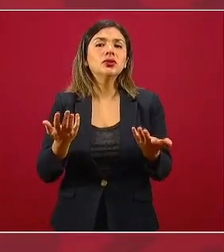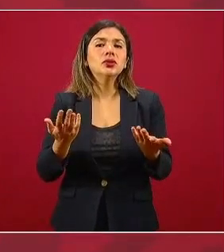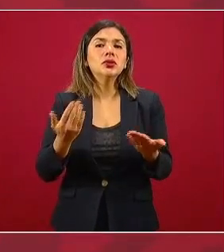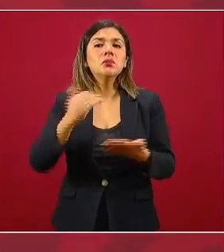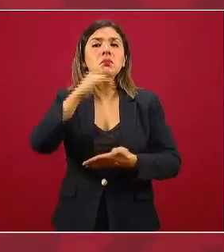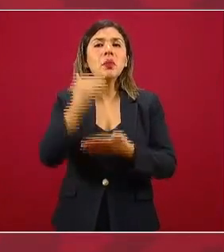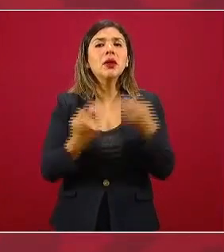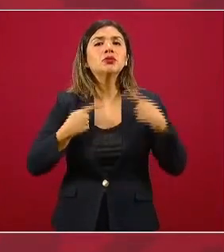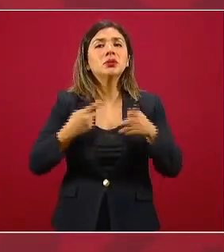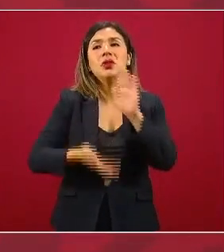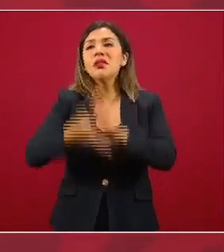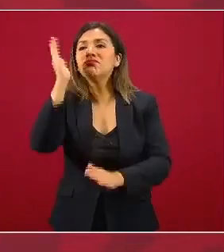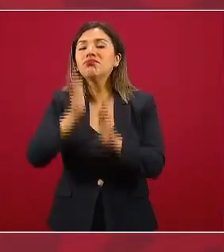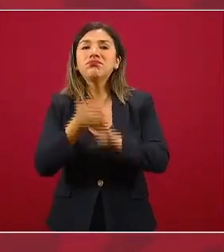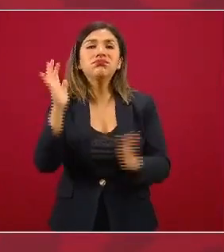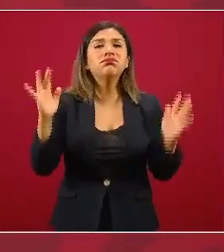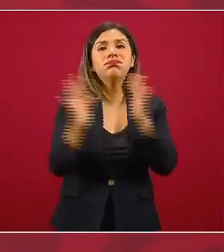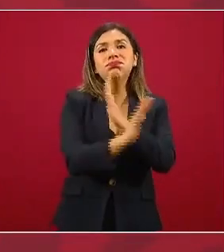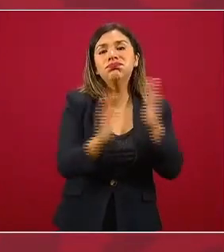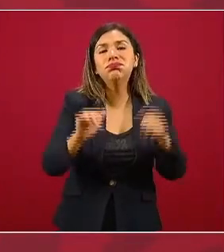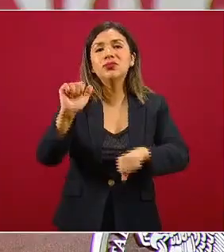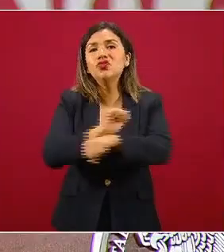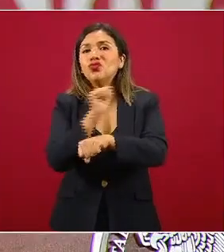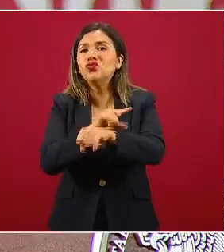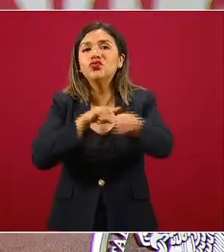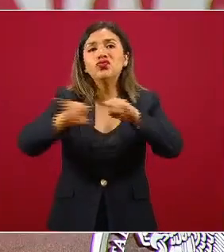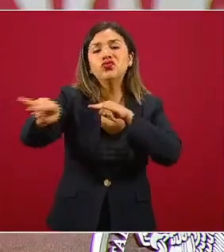menos movilidad.